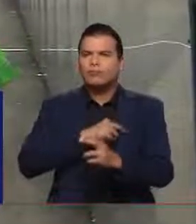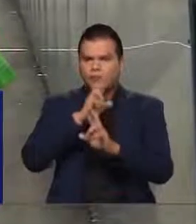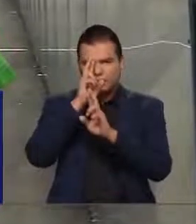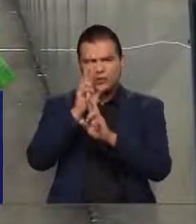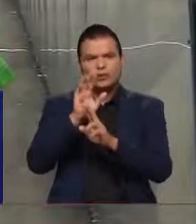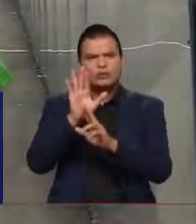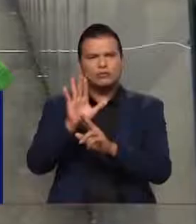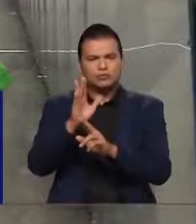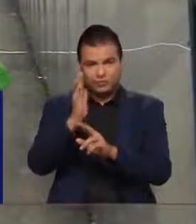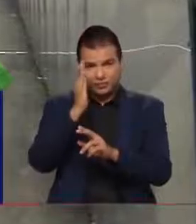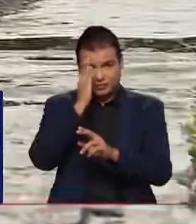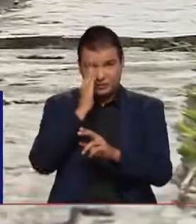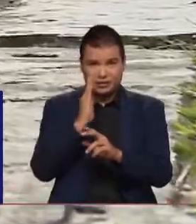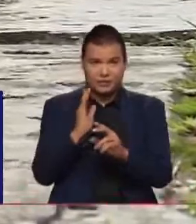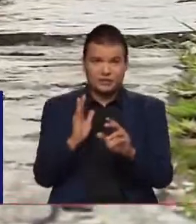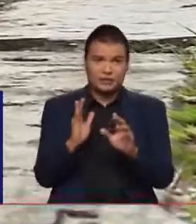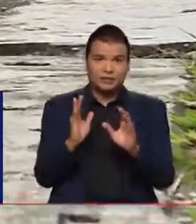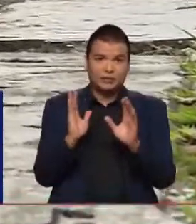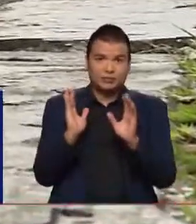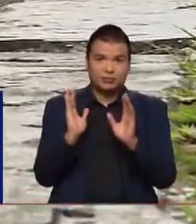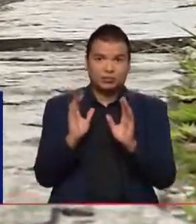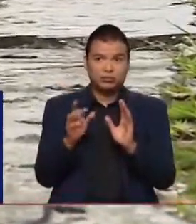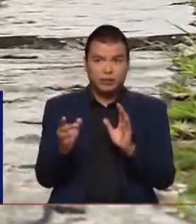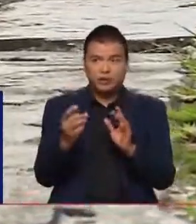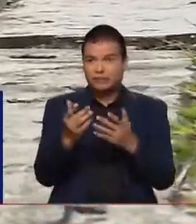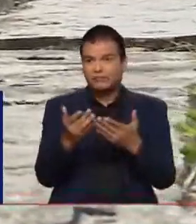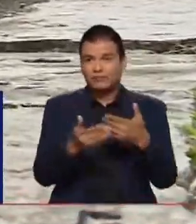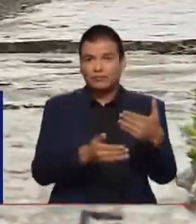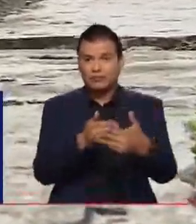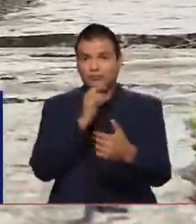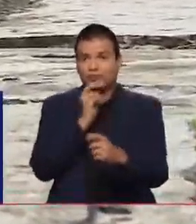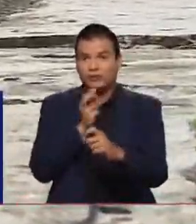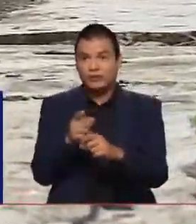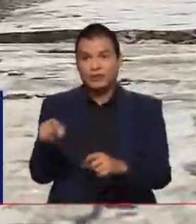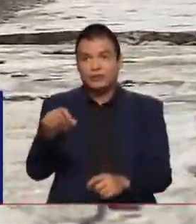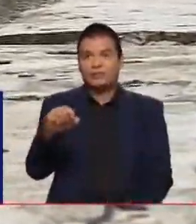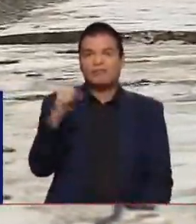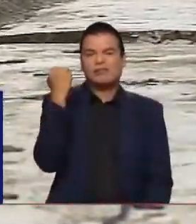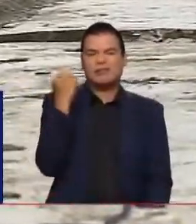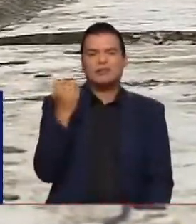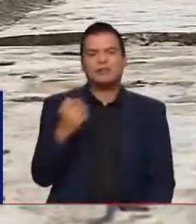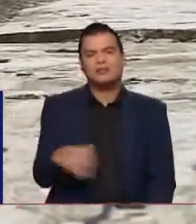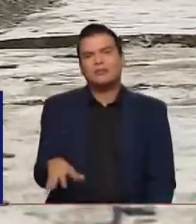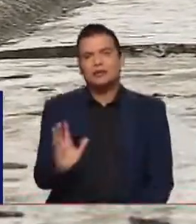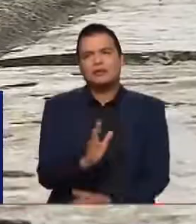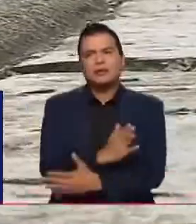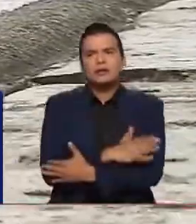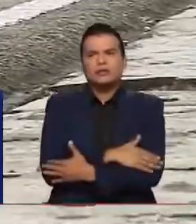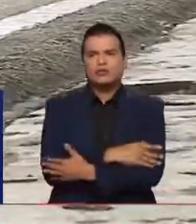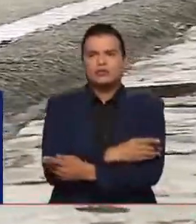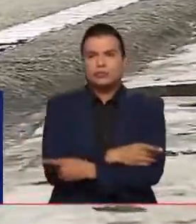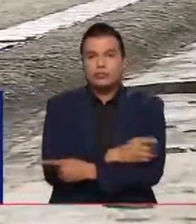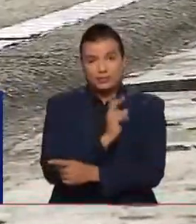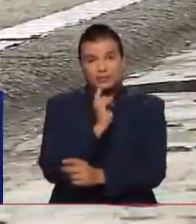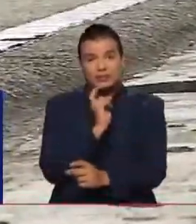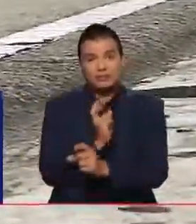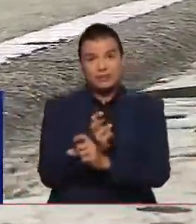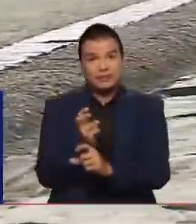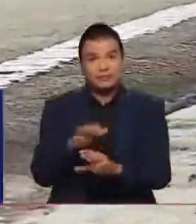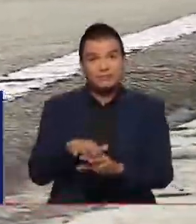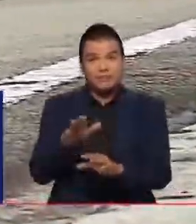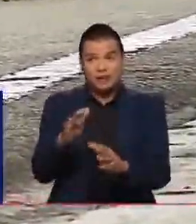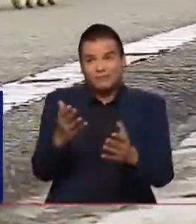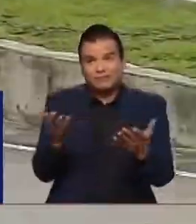pues es una edad difícil, son difíciles de llevar, son un poco rebeldes. También la disciplina, que es la parte fundamental de